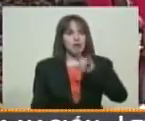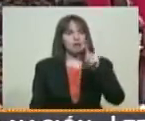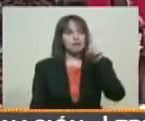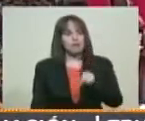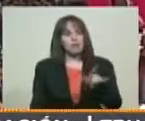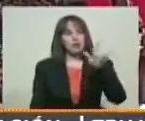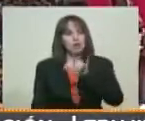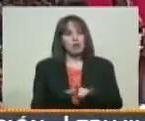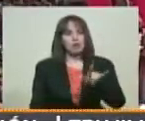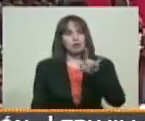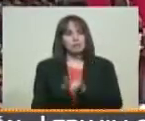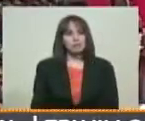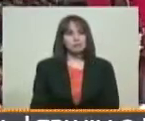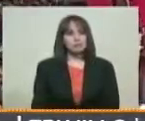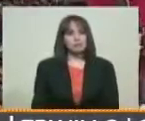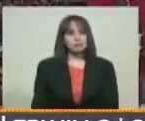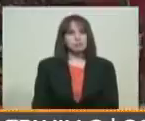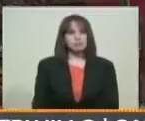Los quiero, también los quiero.